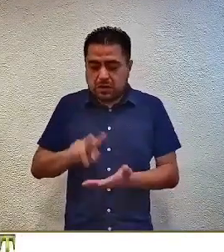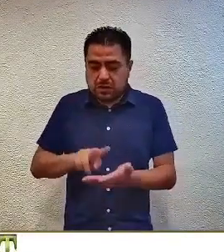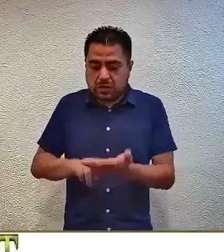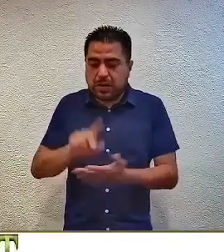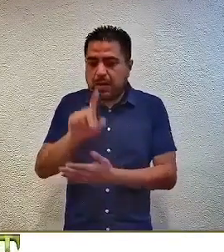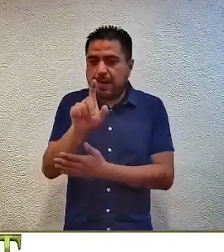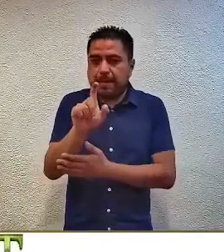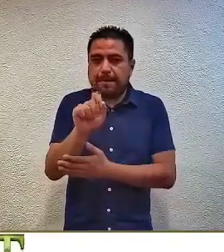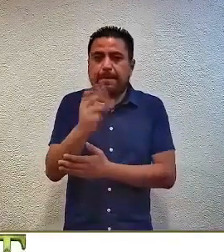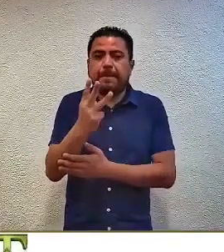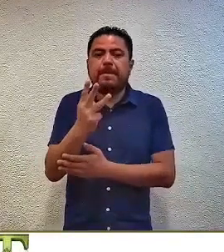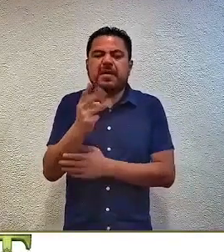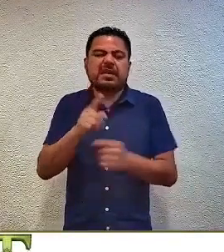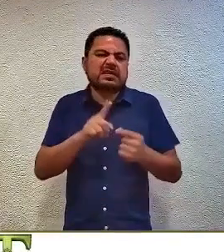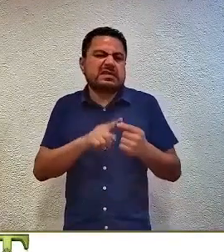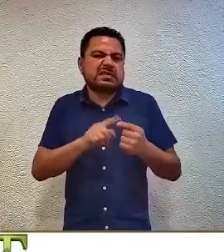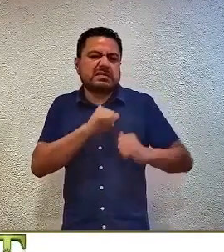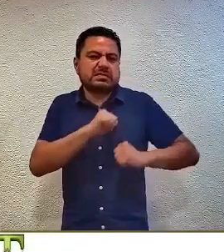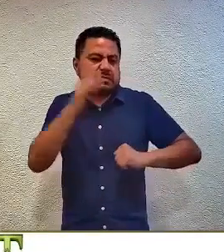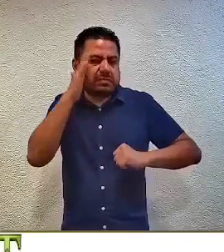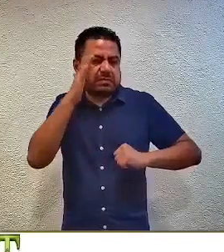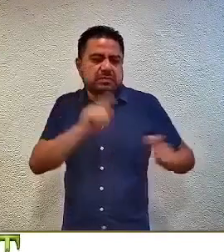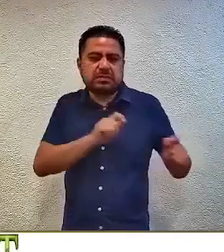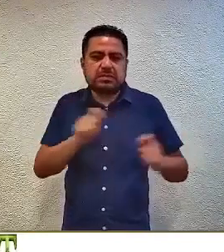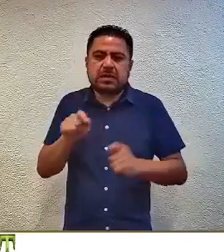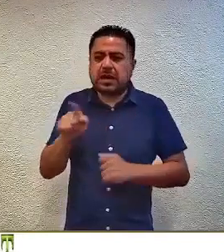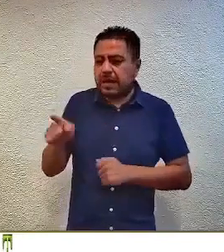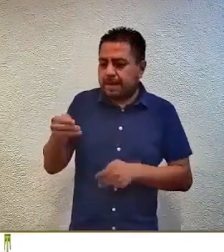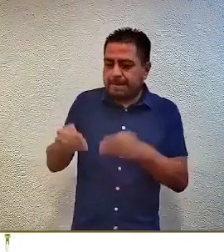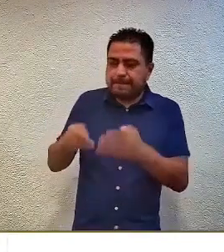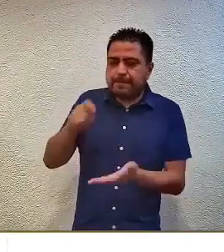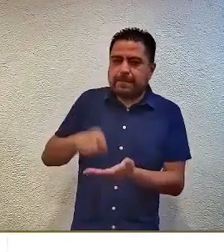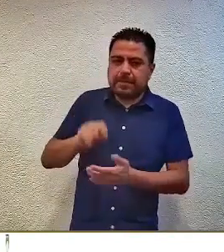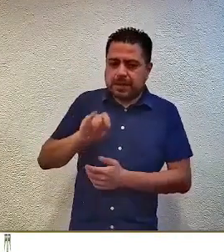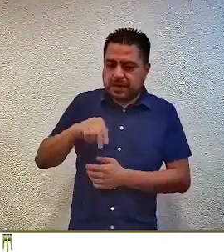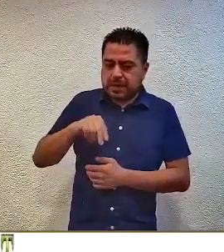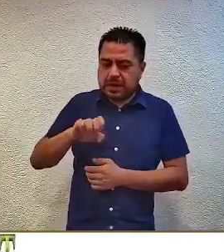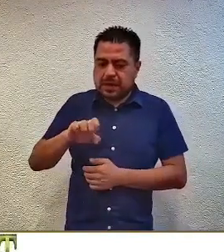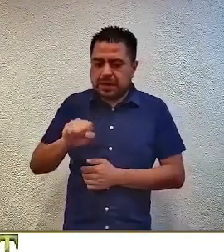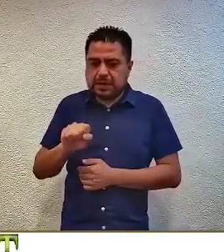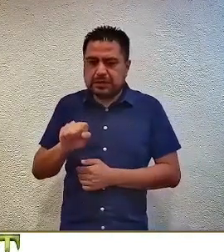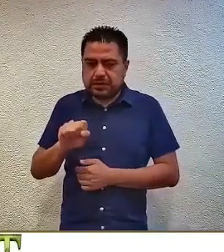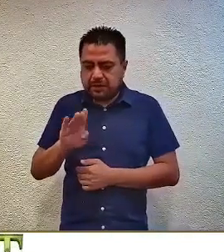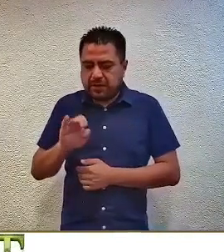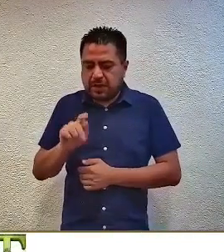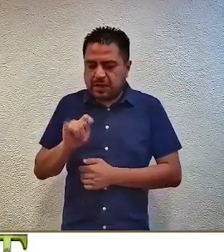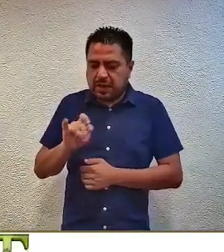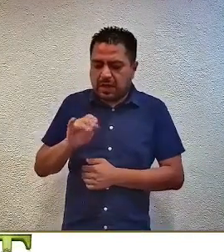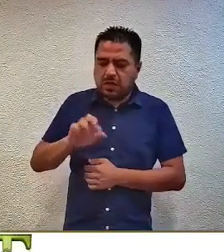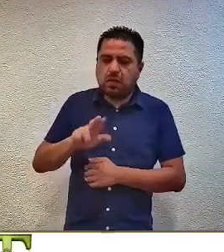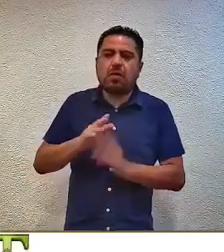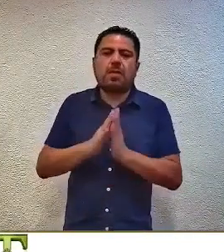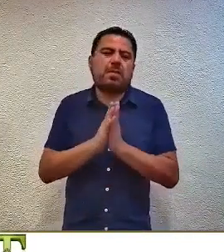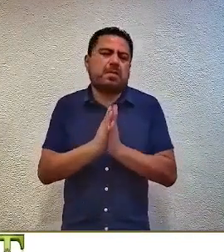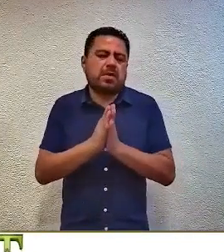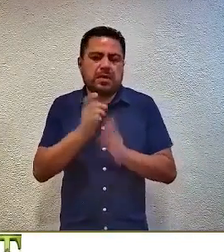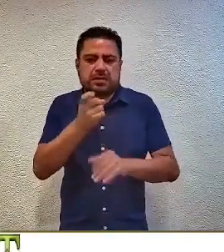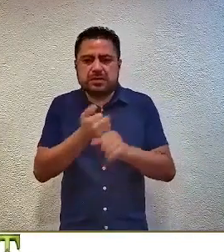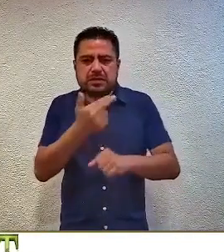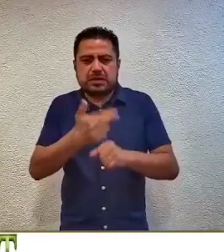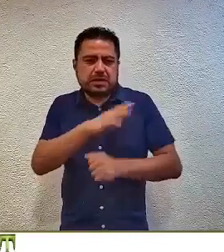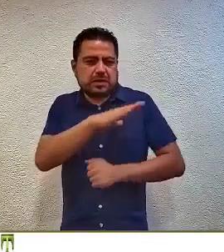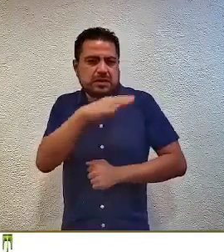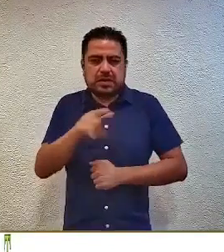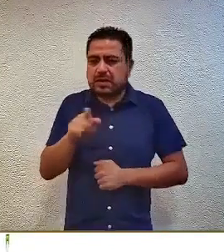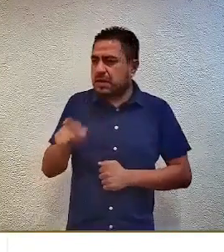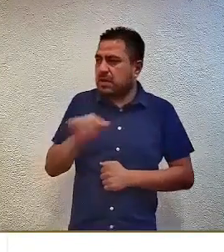TEE/RAP/009/2023, que fue turnado a la ponencia a cargo del magistrado José Inés Betancur Salgado. Por lo tanto, le solicito al secretario general de